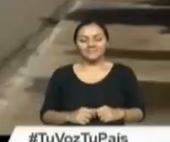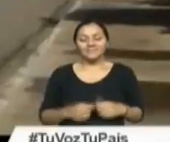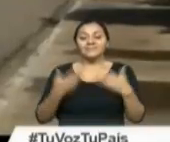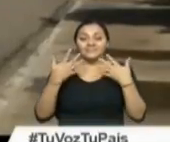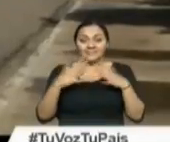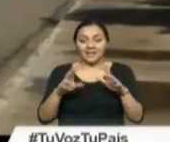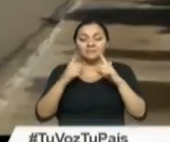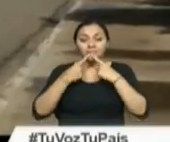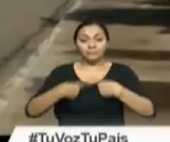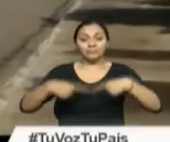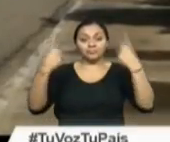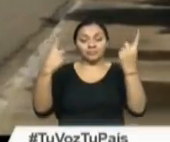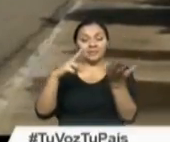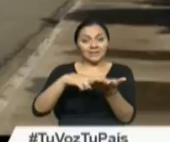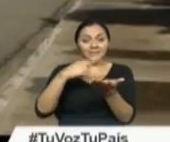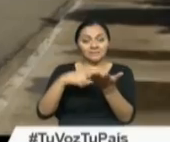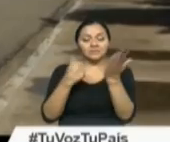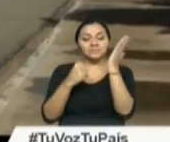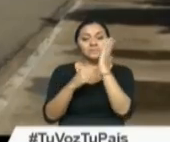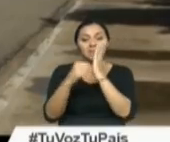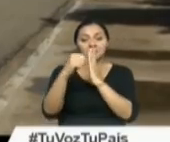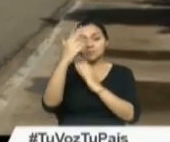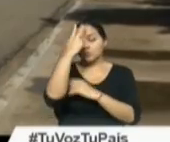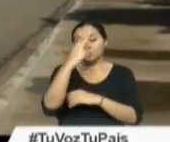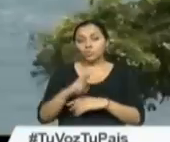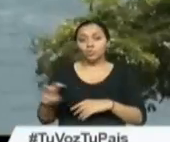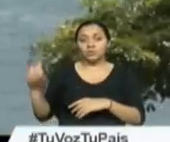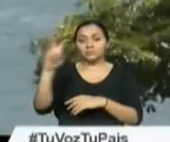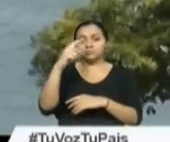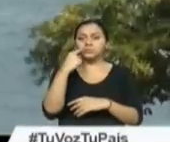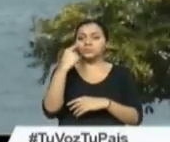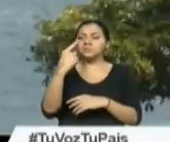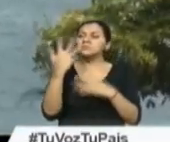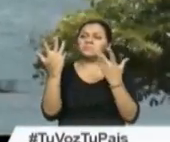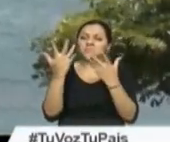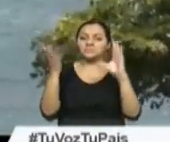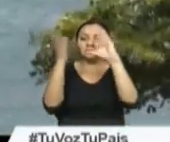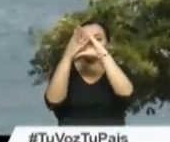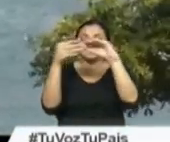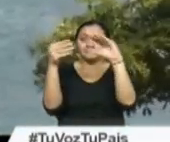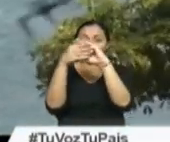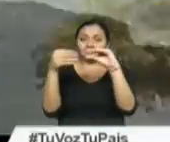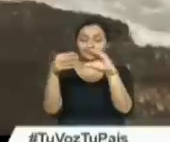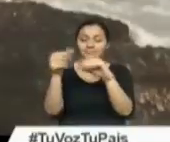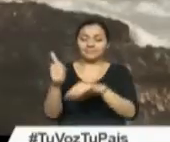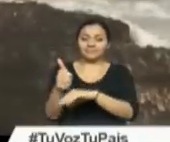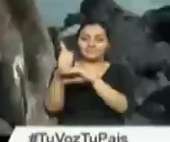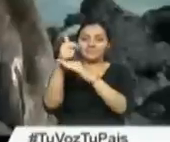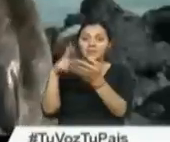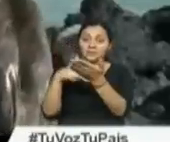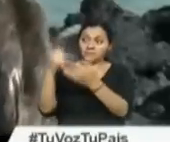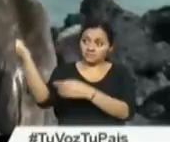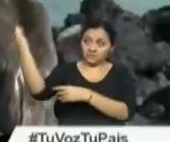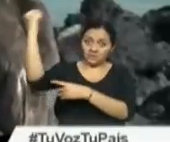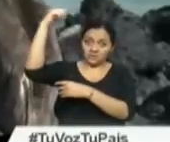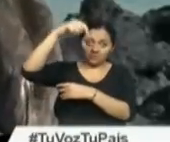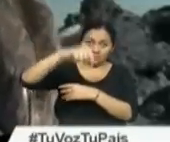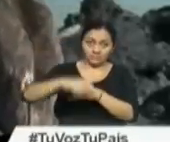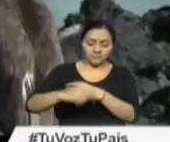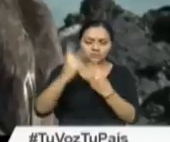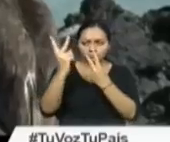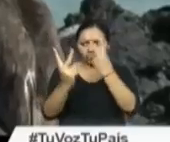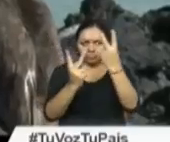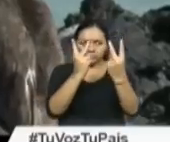Mediante una publicación, el Ministerio de Turismo de Ecuador informó que Kristen Galliot, redactora en jefe de la revista, visitó Galápagos y en su